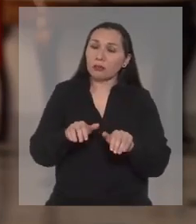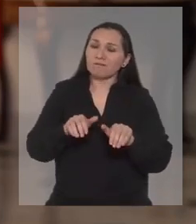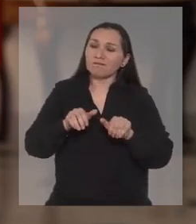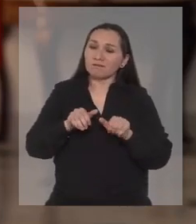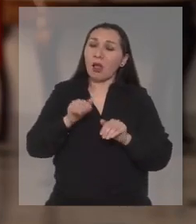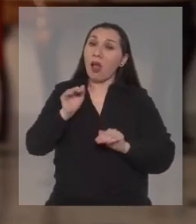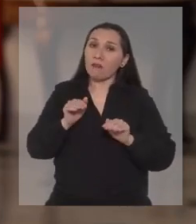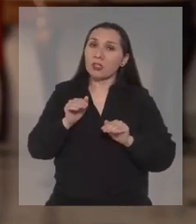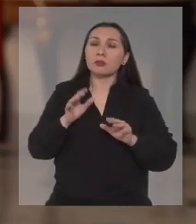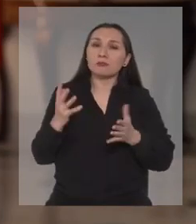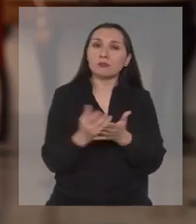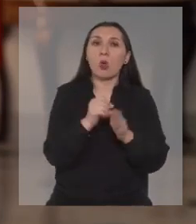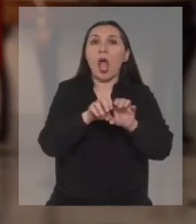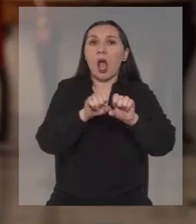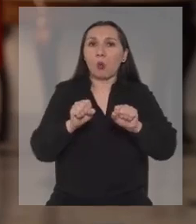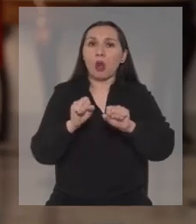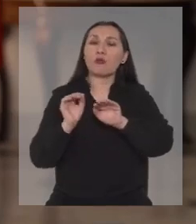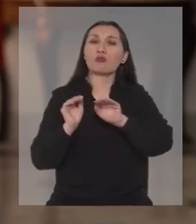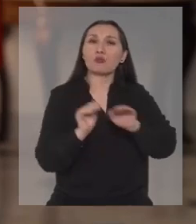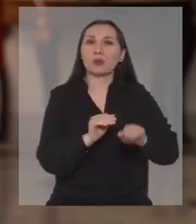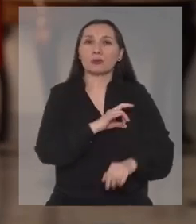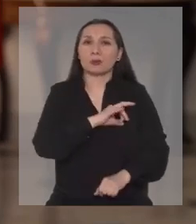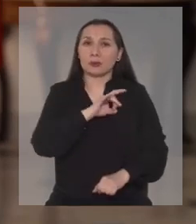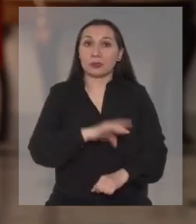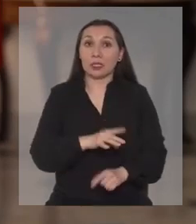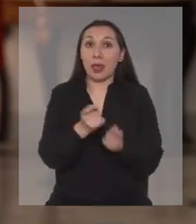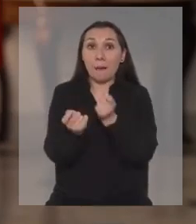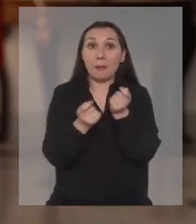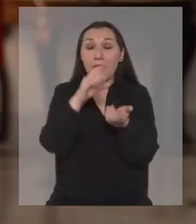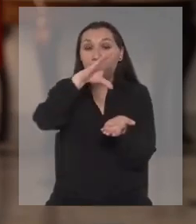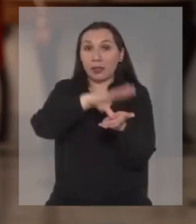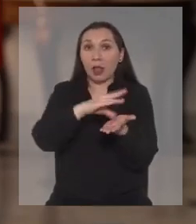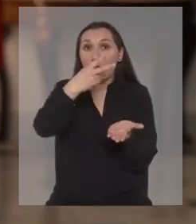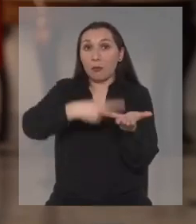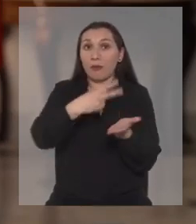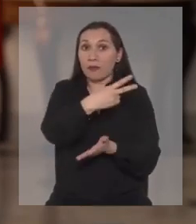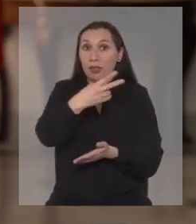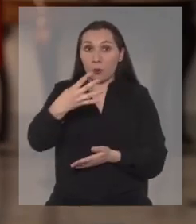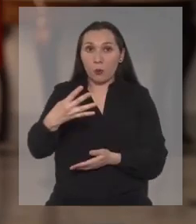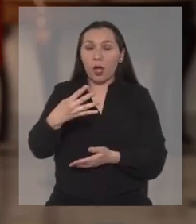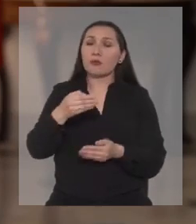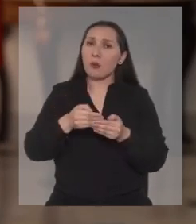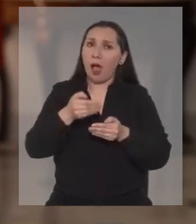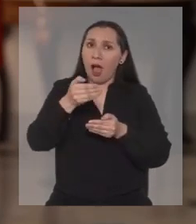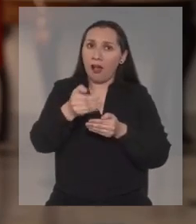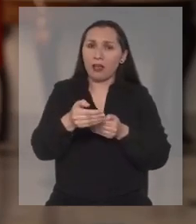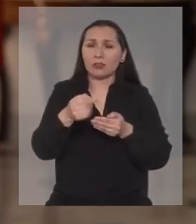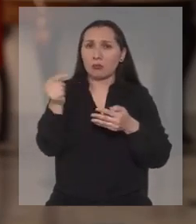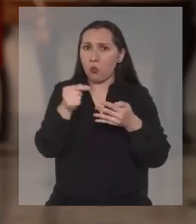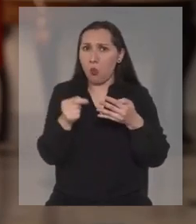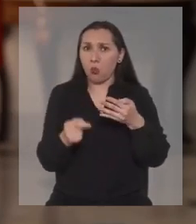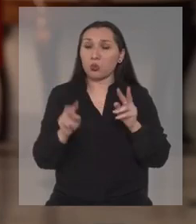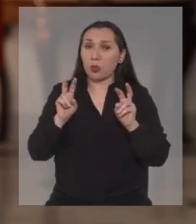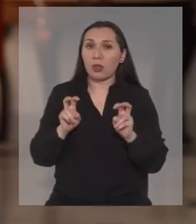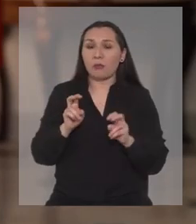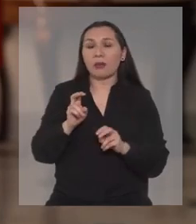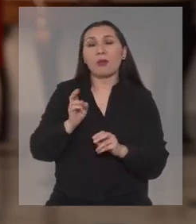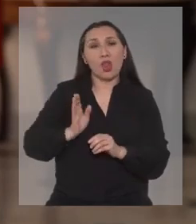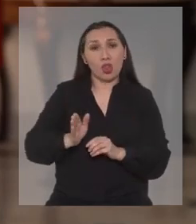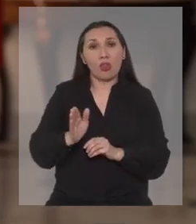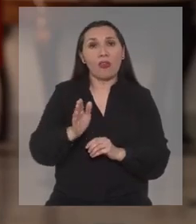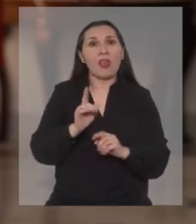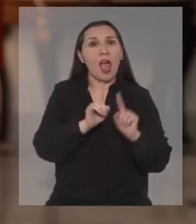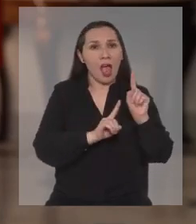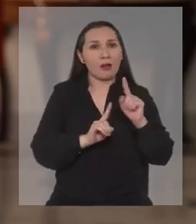ceder y alcanzar acuerdos en favor de chile y el presupuesto 2024 es un avance en muchos temas pero